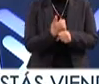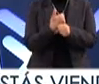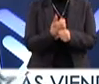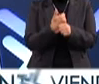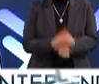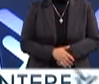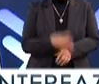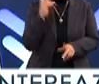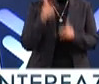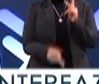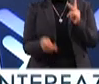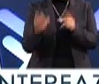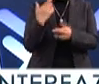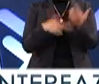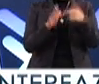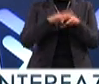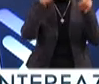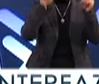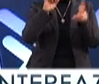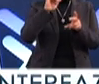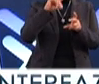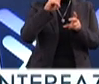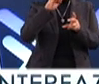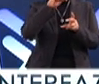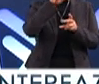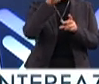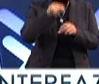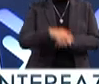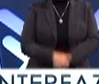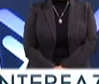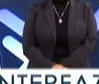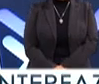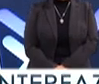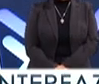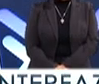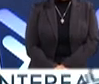en fin vamos a hacer una pausa regresamos con más temas esto es Interfaz